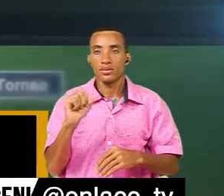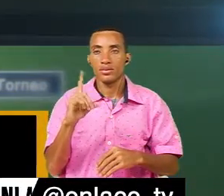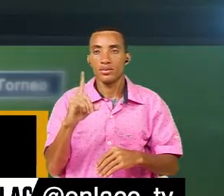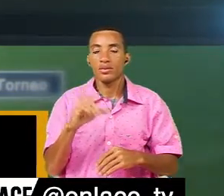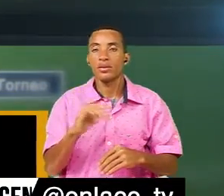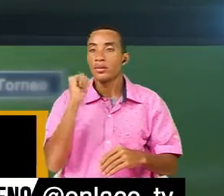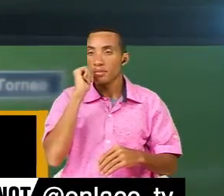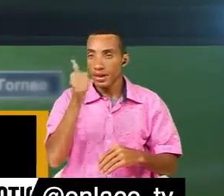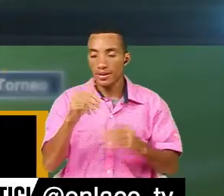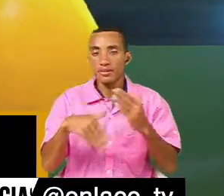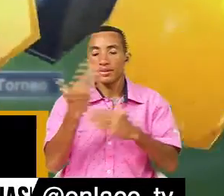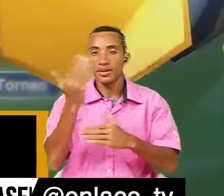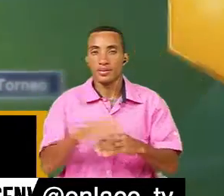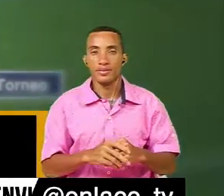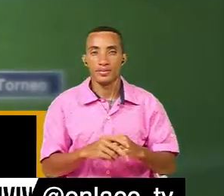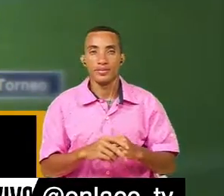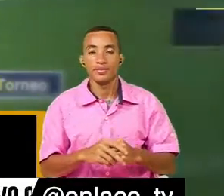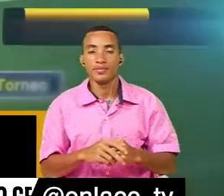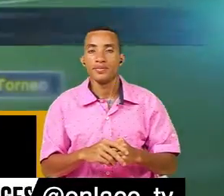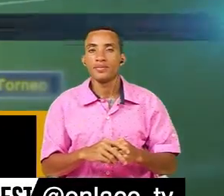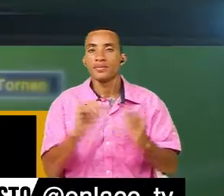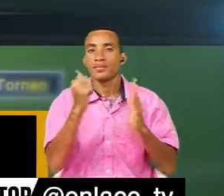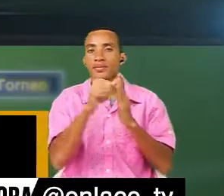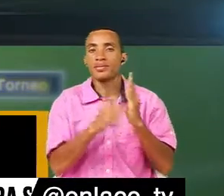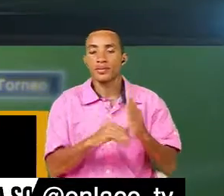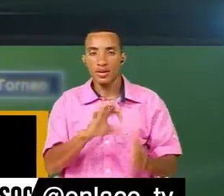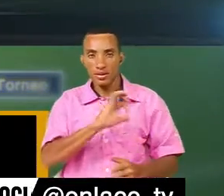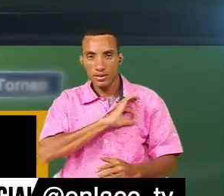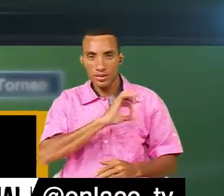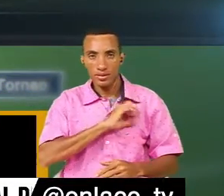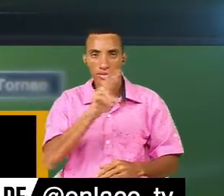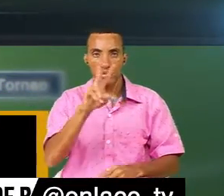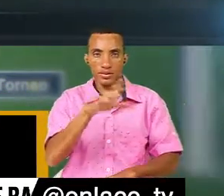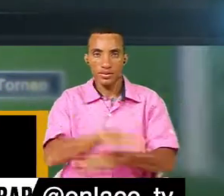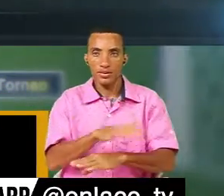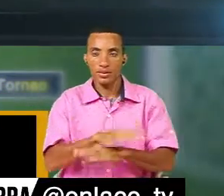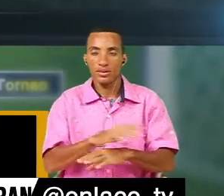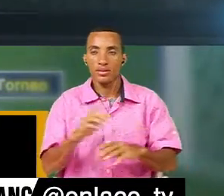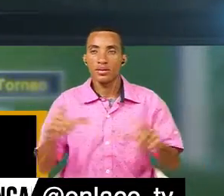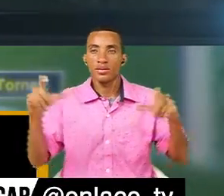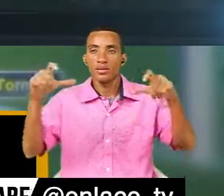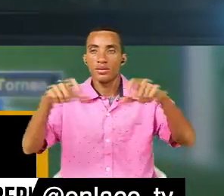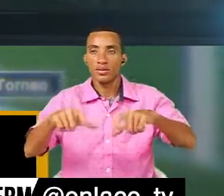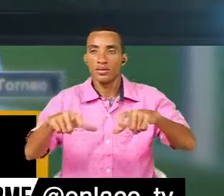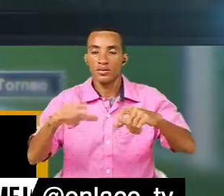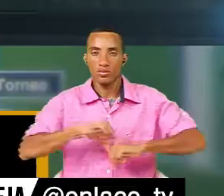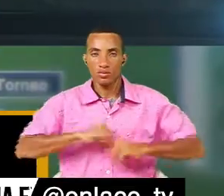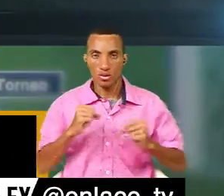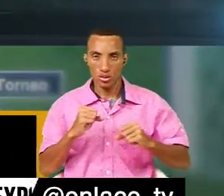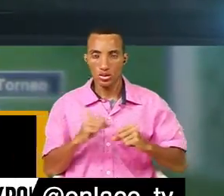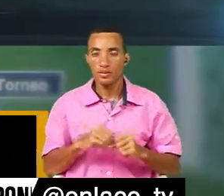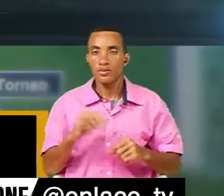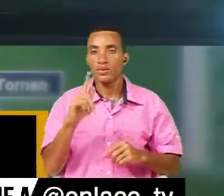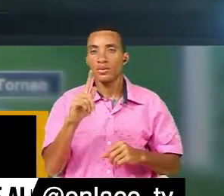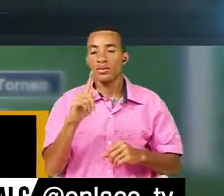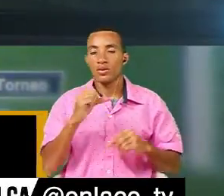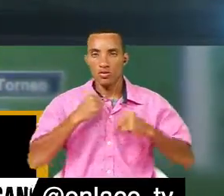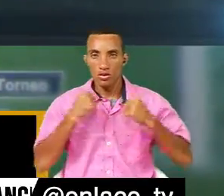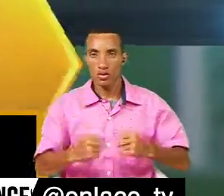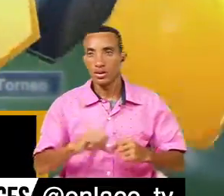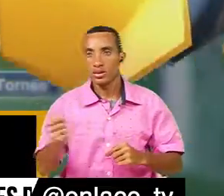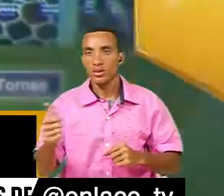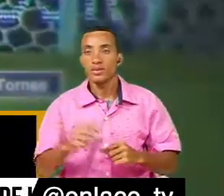noche. Continuando con la programación, el sábado a las 2 de la tarde en el Estadio Metropolitano de Techo, Fortaleza se enfrentará a Río Negro Águilas.